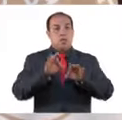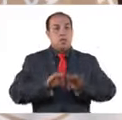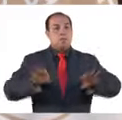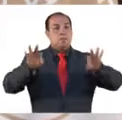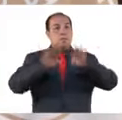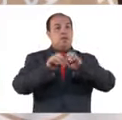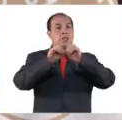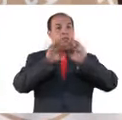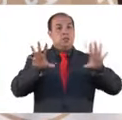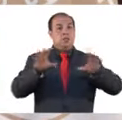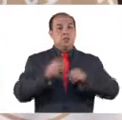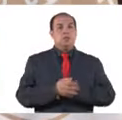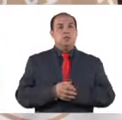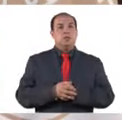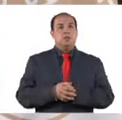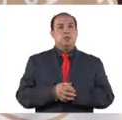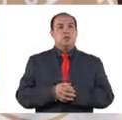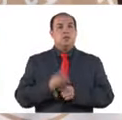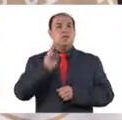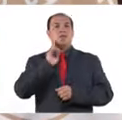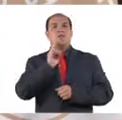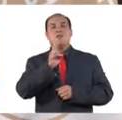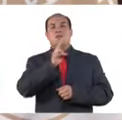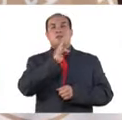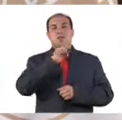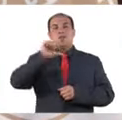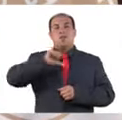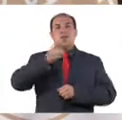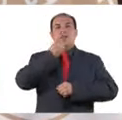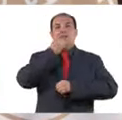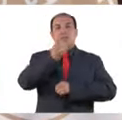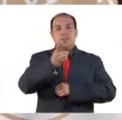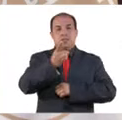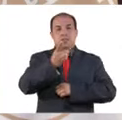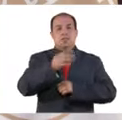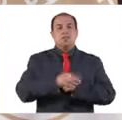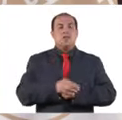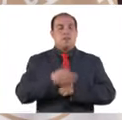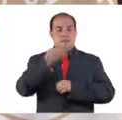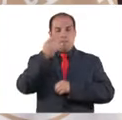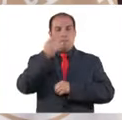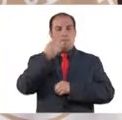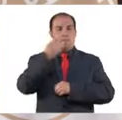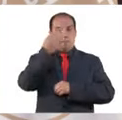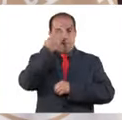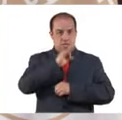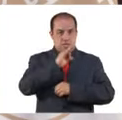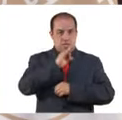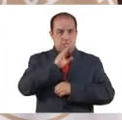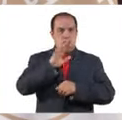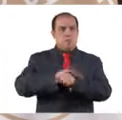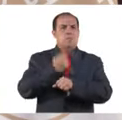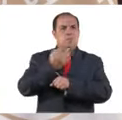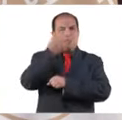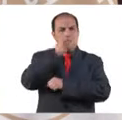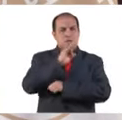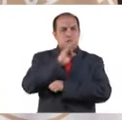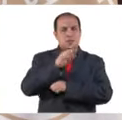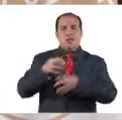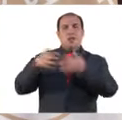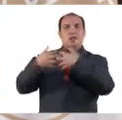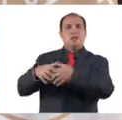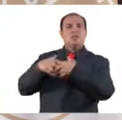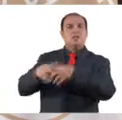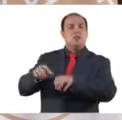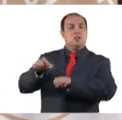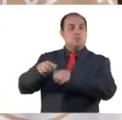tiene información falsa. Y digo, la información es falsa porque la empresa que, a la que refieren